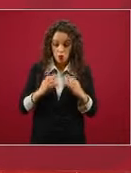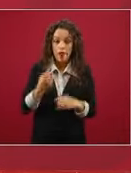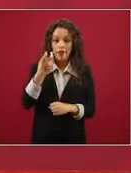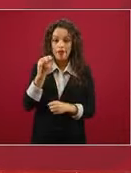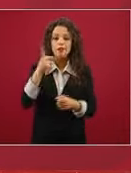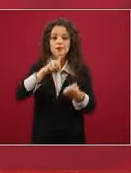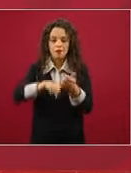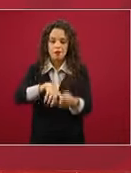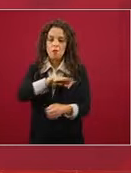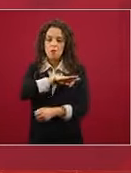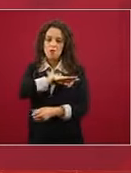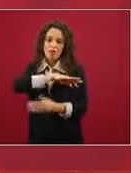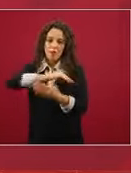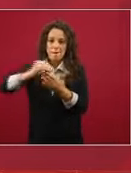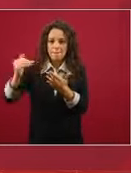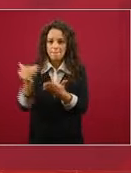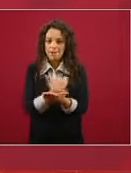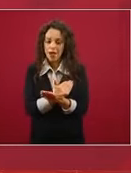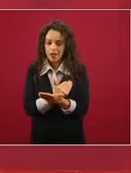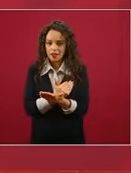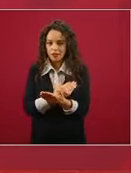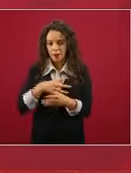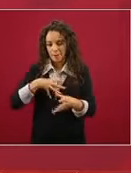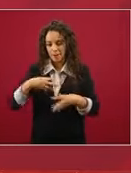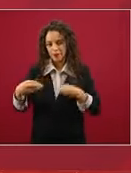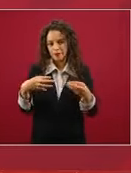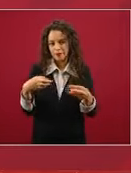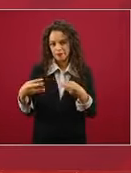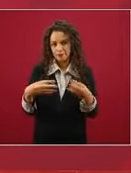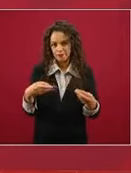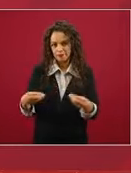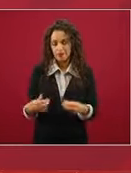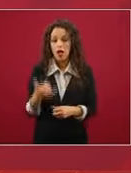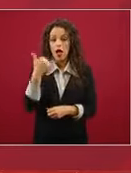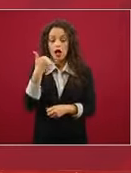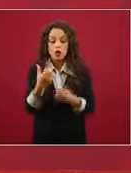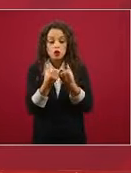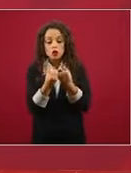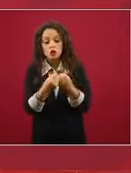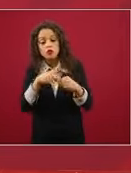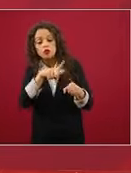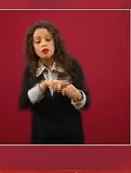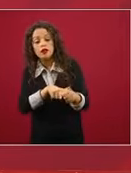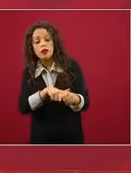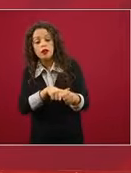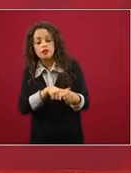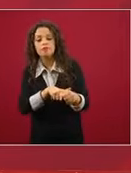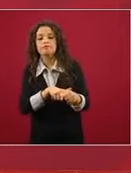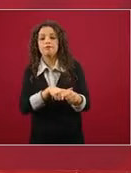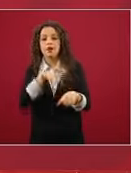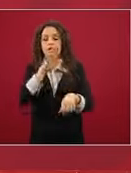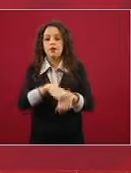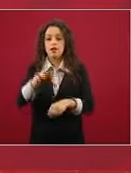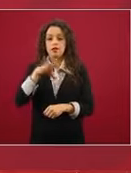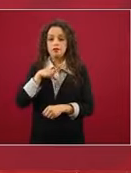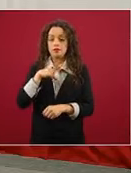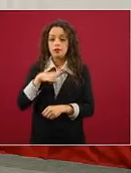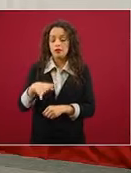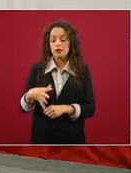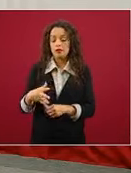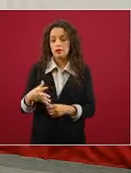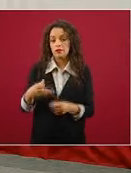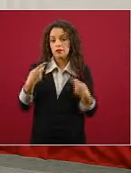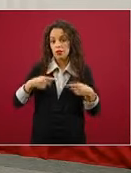contagios. Y en el comportamiento social, ciertamente, entre más personas concurran al espacio de